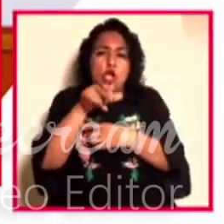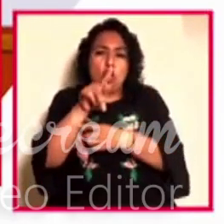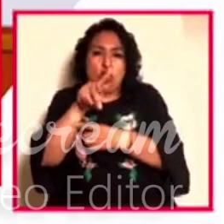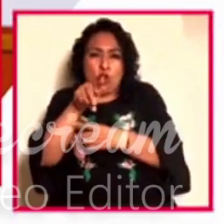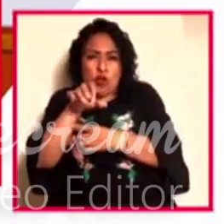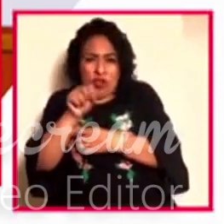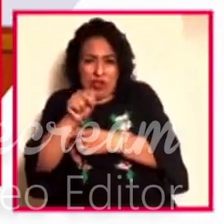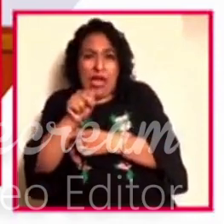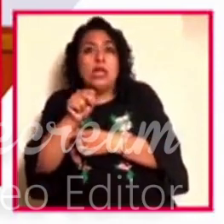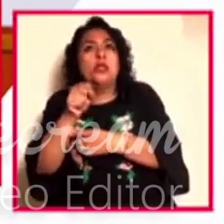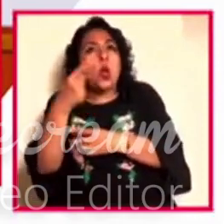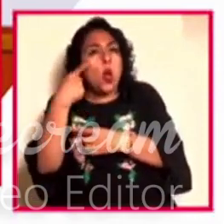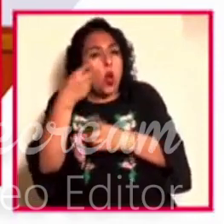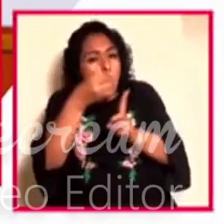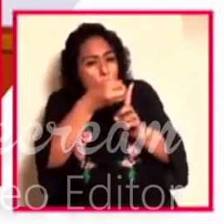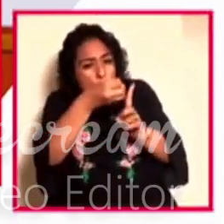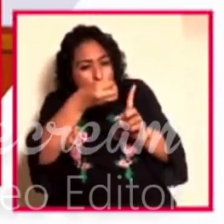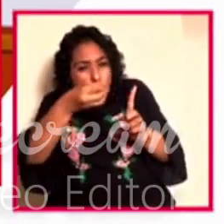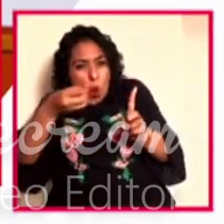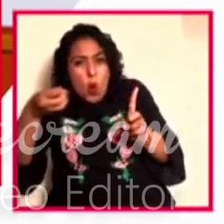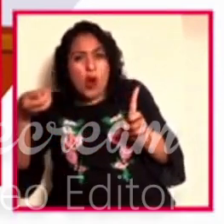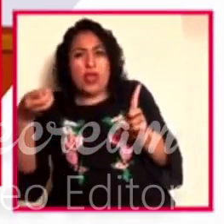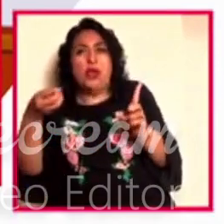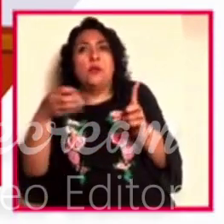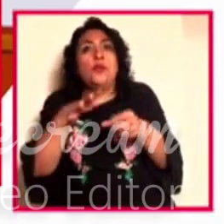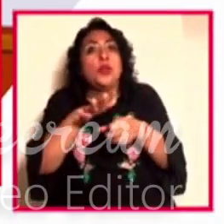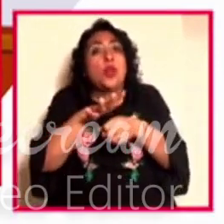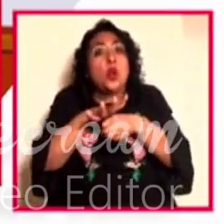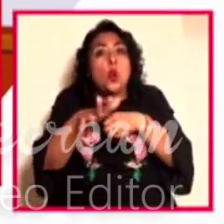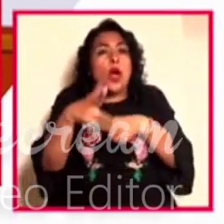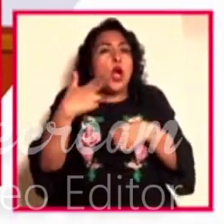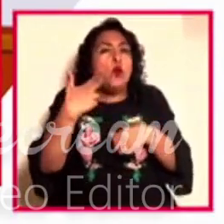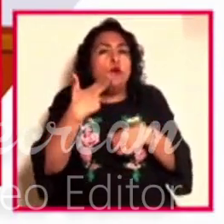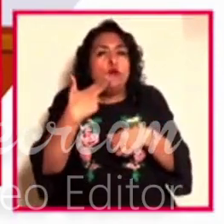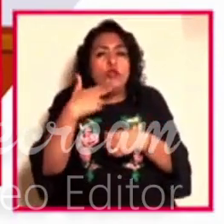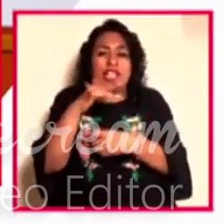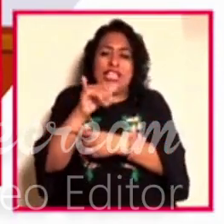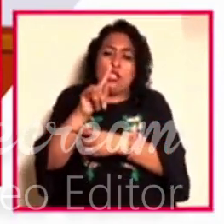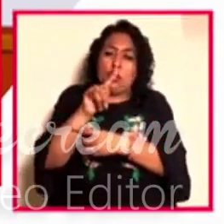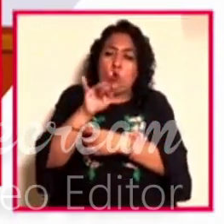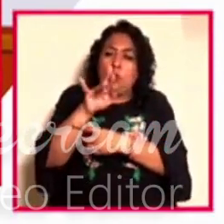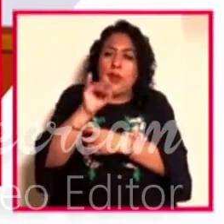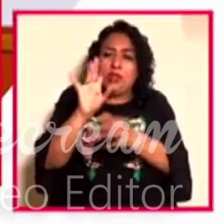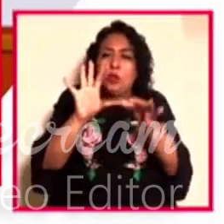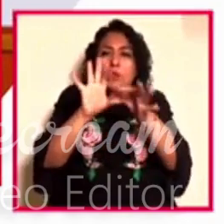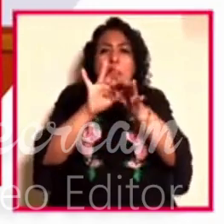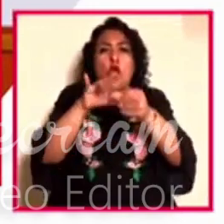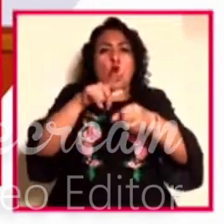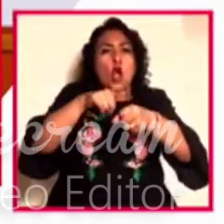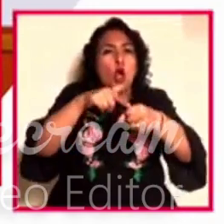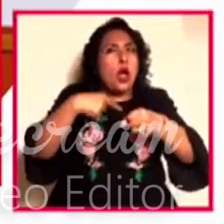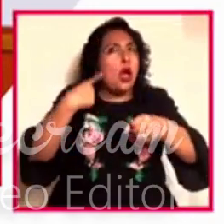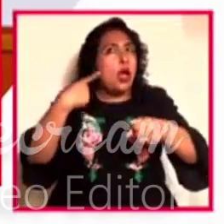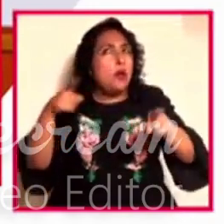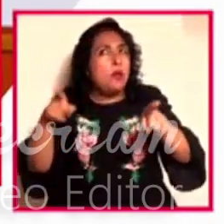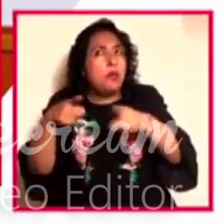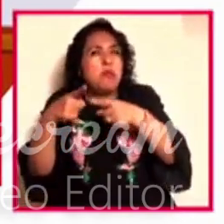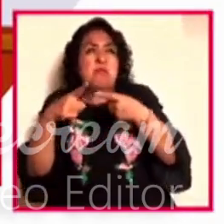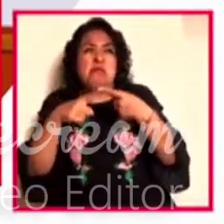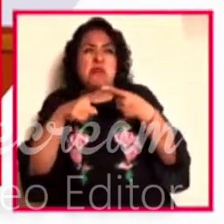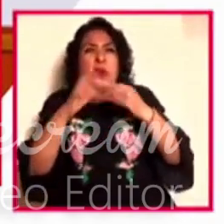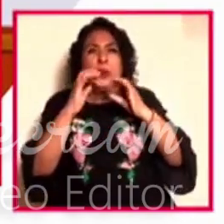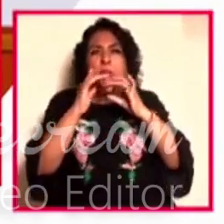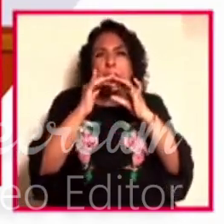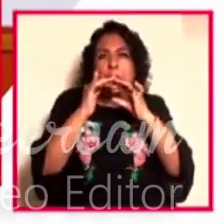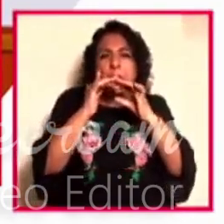Que van a estructurar la melodía. ¿Cuál va a ser el instrumento? ¿Para qué color es esta melodía? Puede ser para un clarinete, pero también